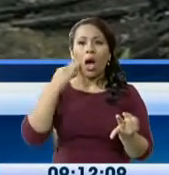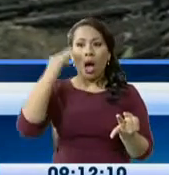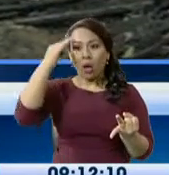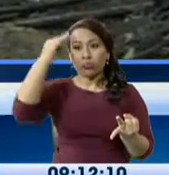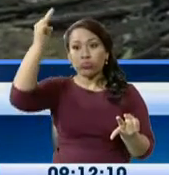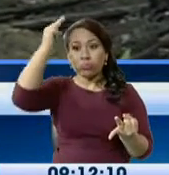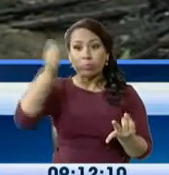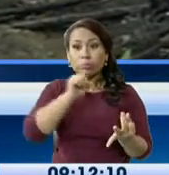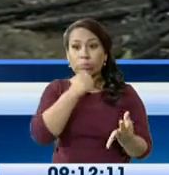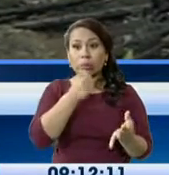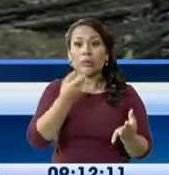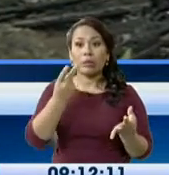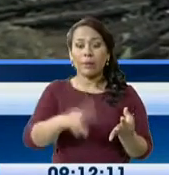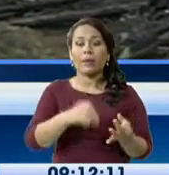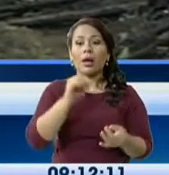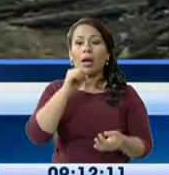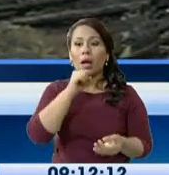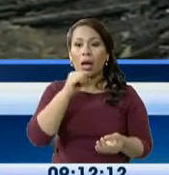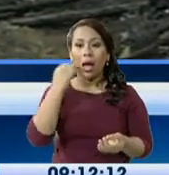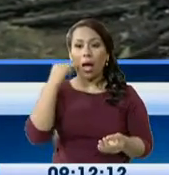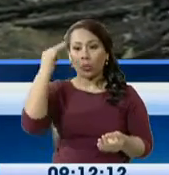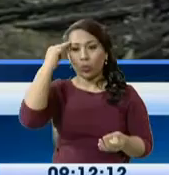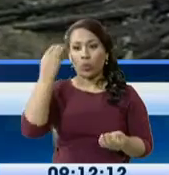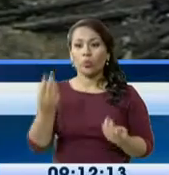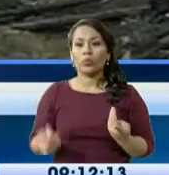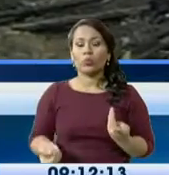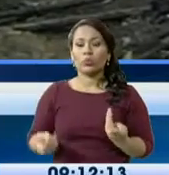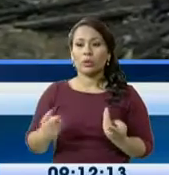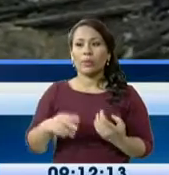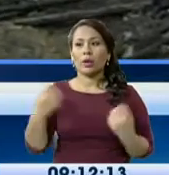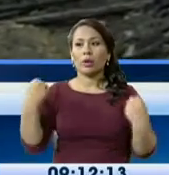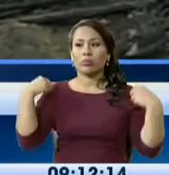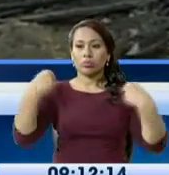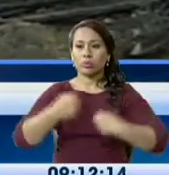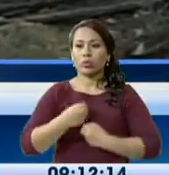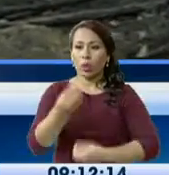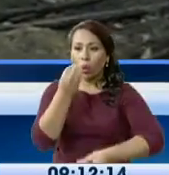Bueno, aparte de lo que necesitan para ponerse, para sus cosas, alimentos, necesitan cobijo.